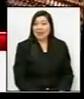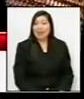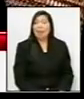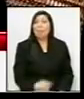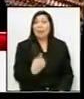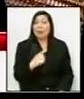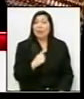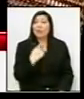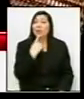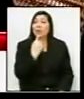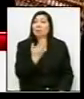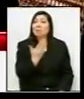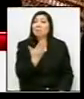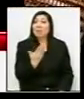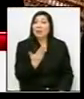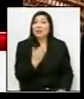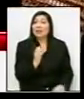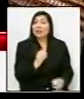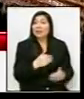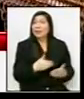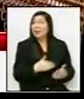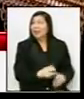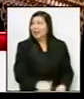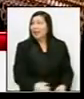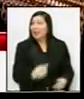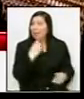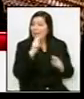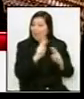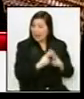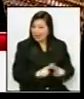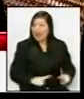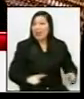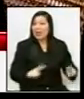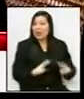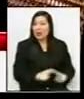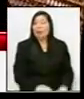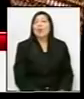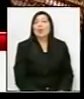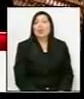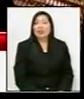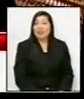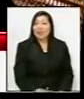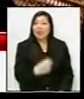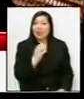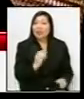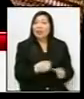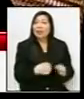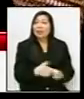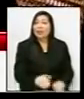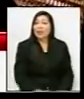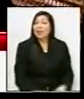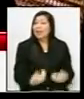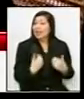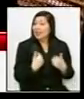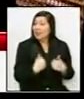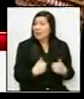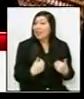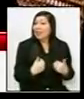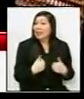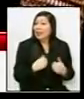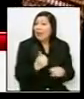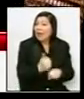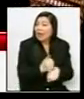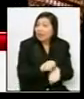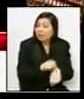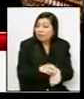Por eso es que yo he pedido si hay un mínimo de valoración. Por eso, presidente, yo creo que el equipo técnico de abogados tiene que asesorar